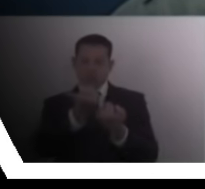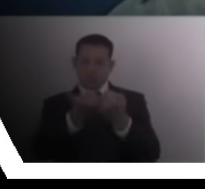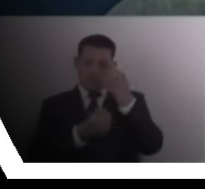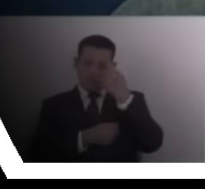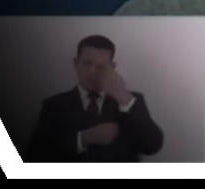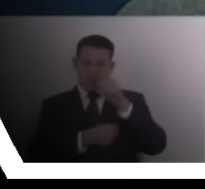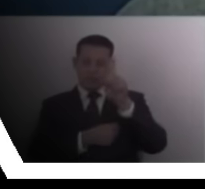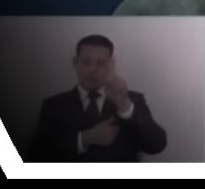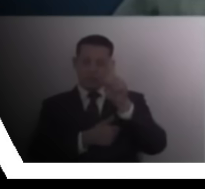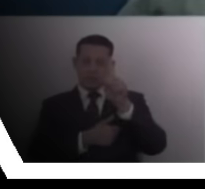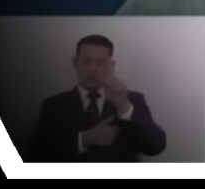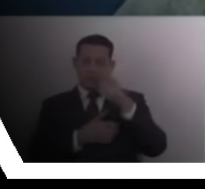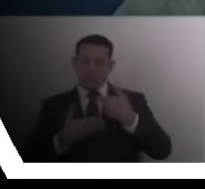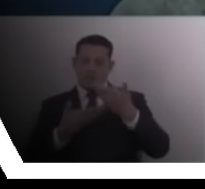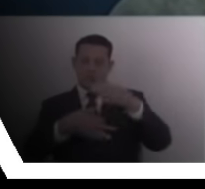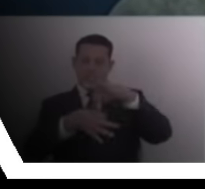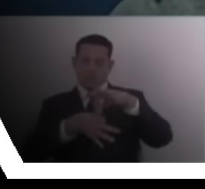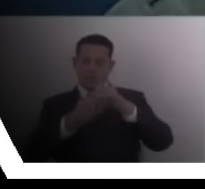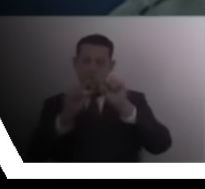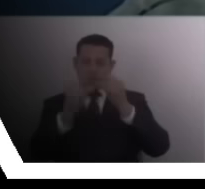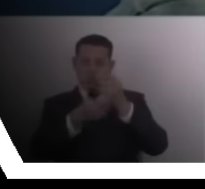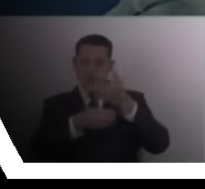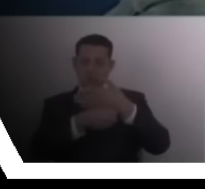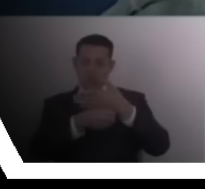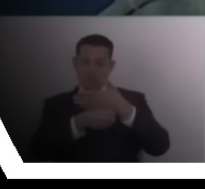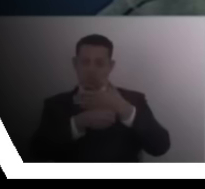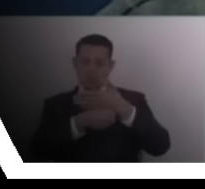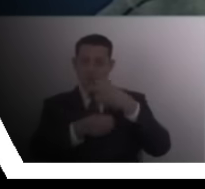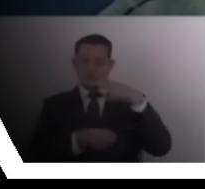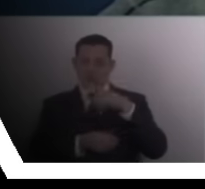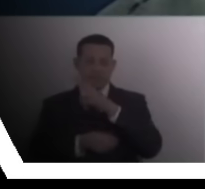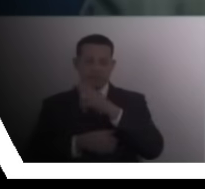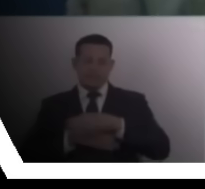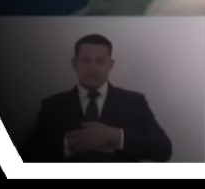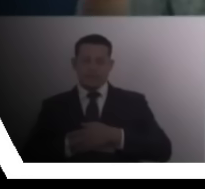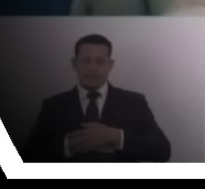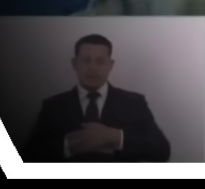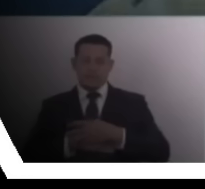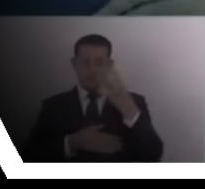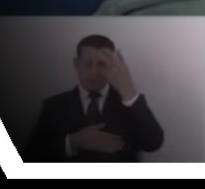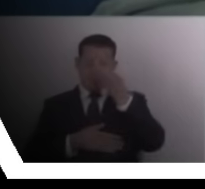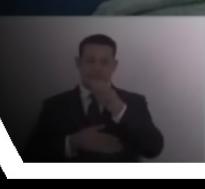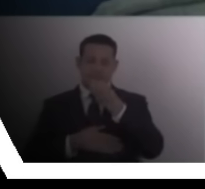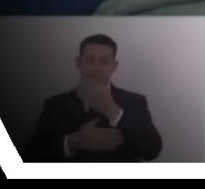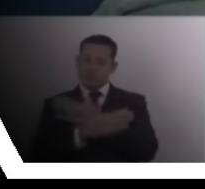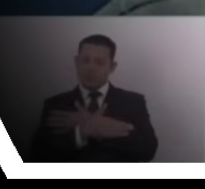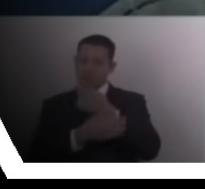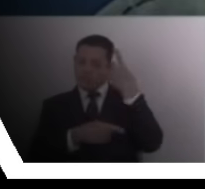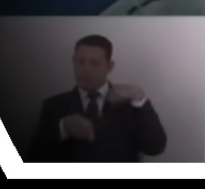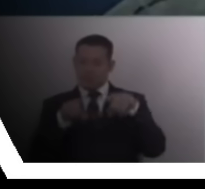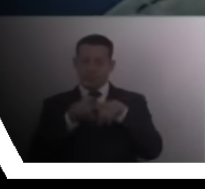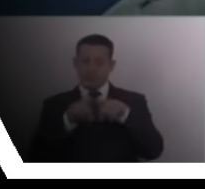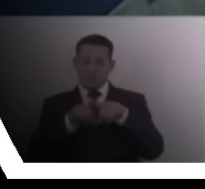de iniciativas y vamos a dar nuestros votos como grupo parlamentario. Es bonito también recibir a estos hermanos, a